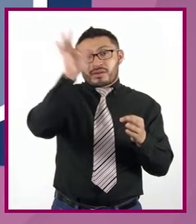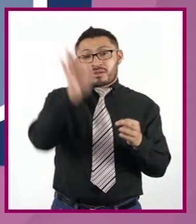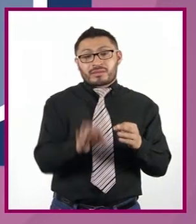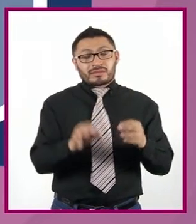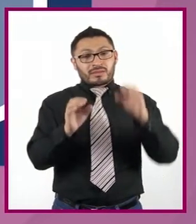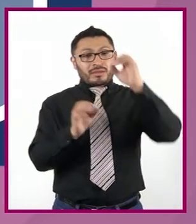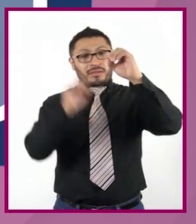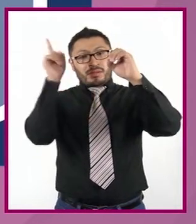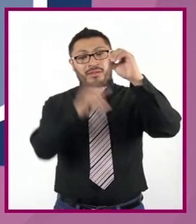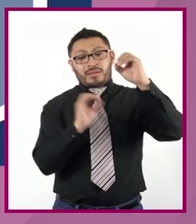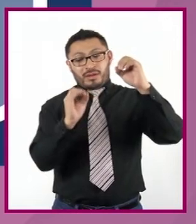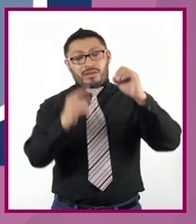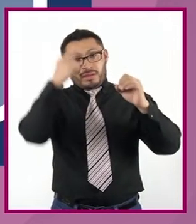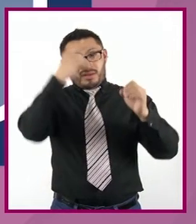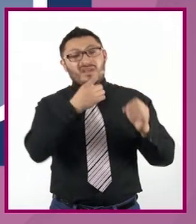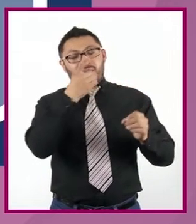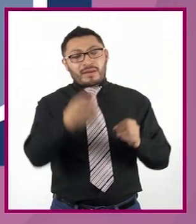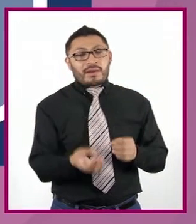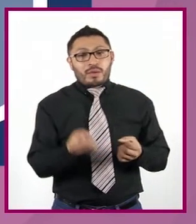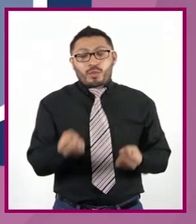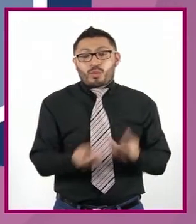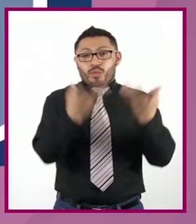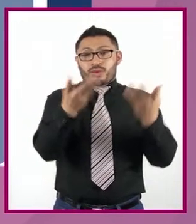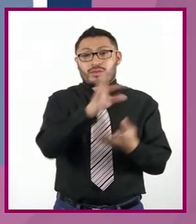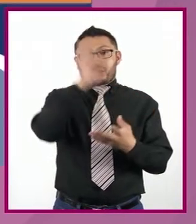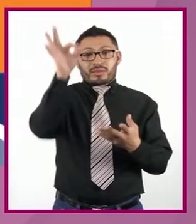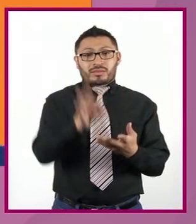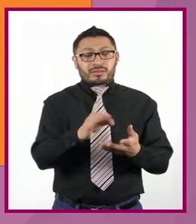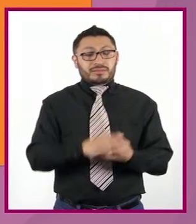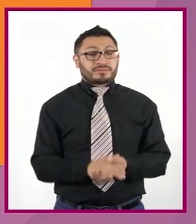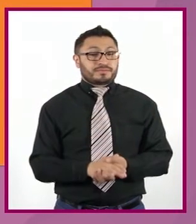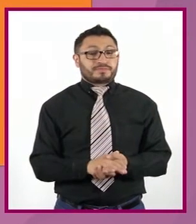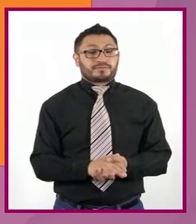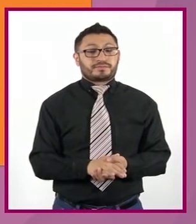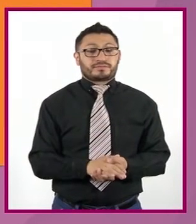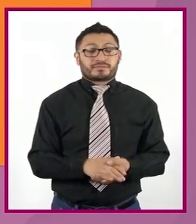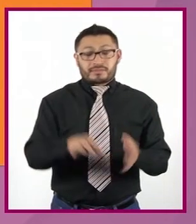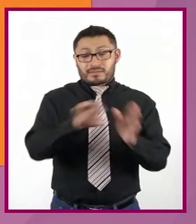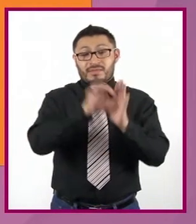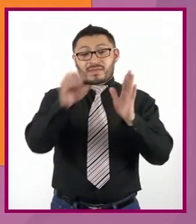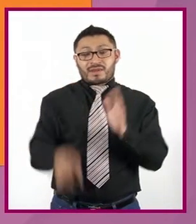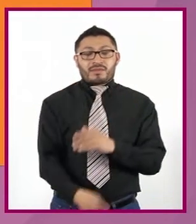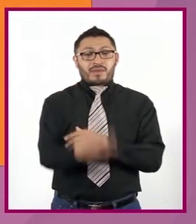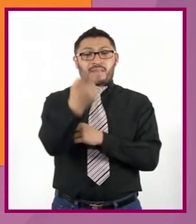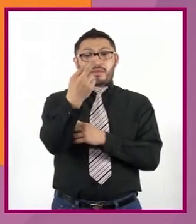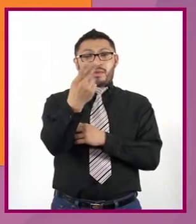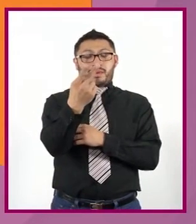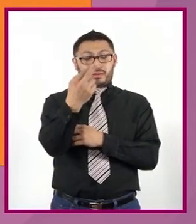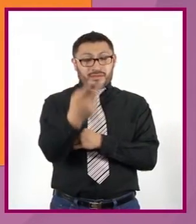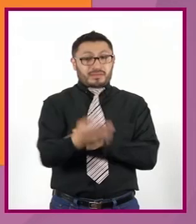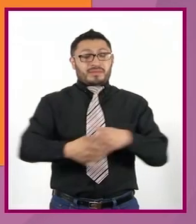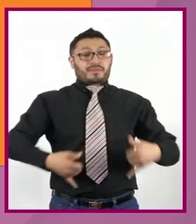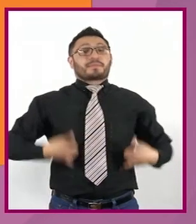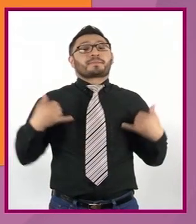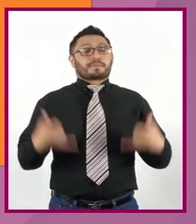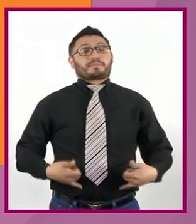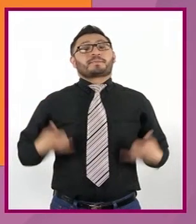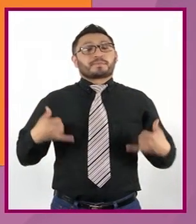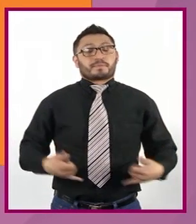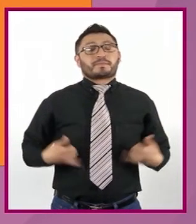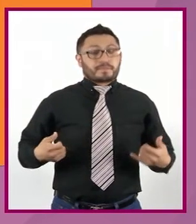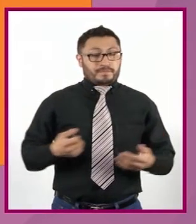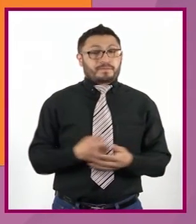para indicar un tanto por ciento. Para nuestro ejemplo, 25 de las y los